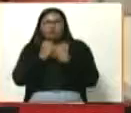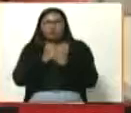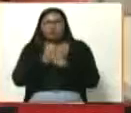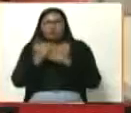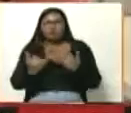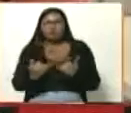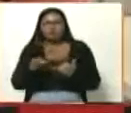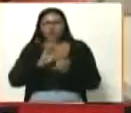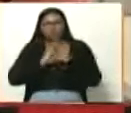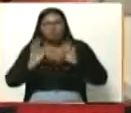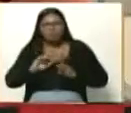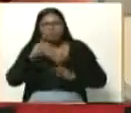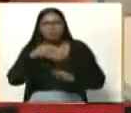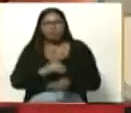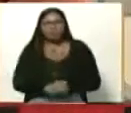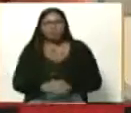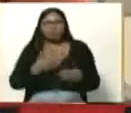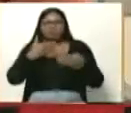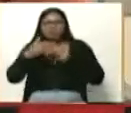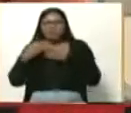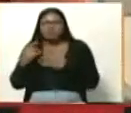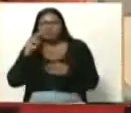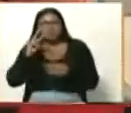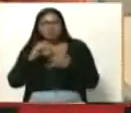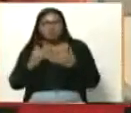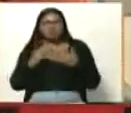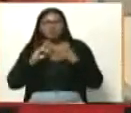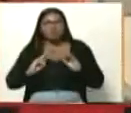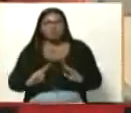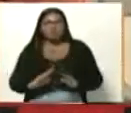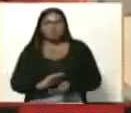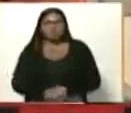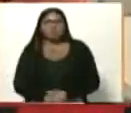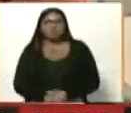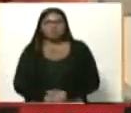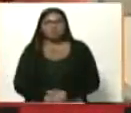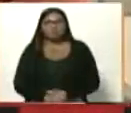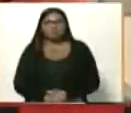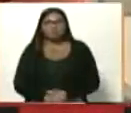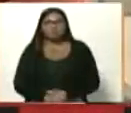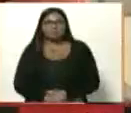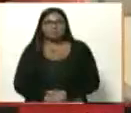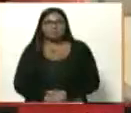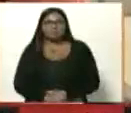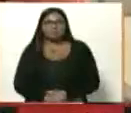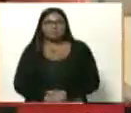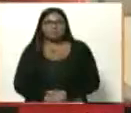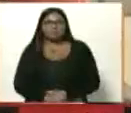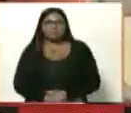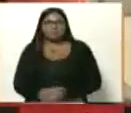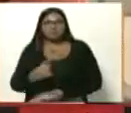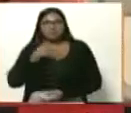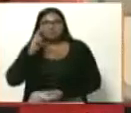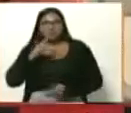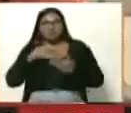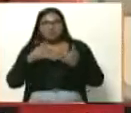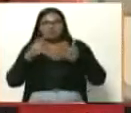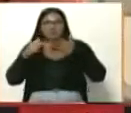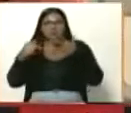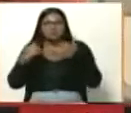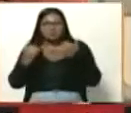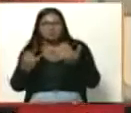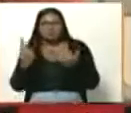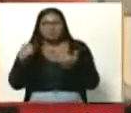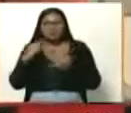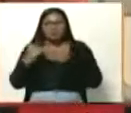que muy dinámica desde el punto de vista humano, en el que no hemos parado a pesar, bueno, del poco recurso que podamos